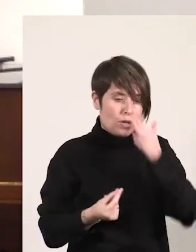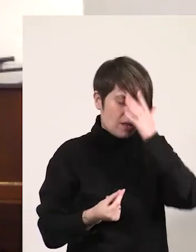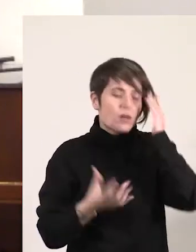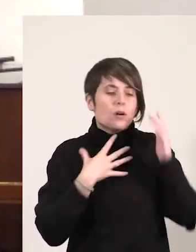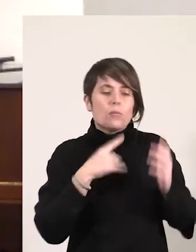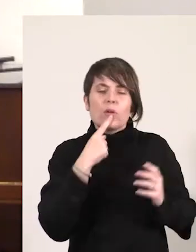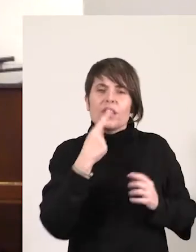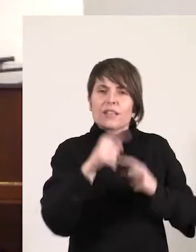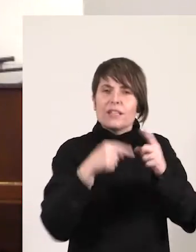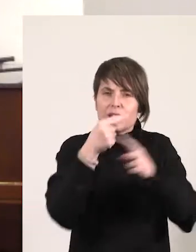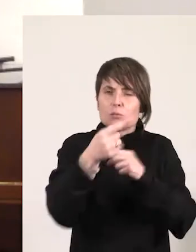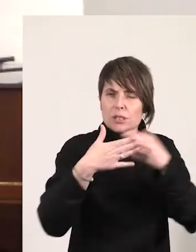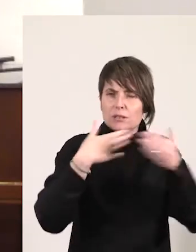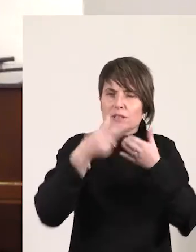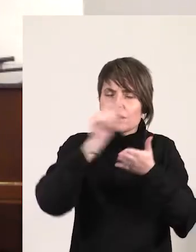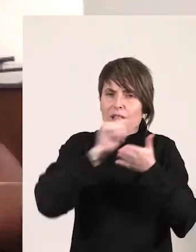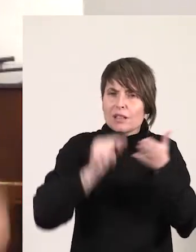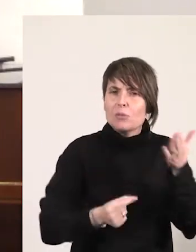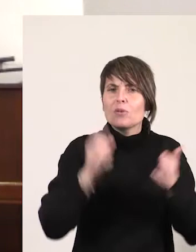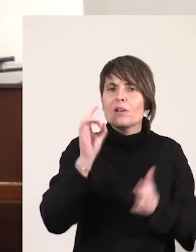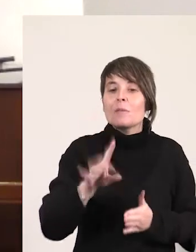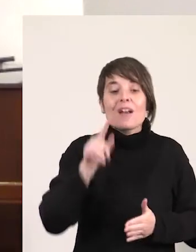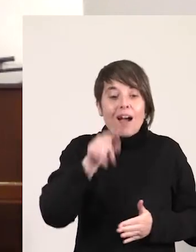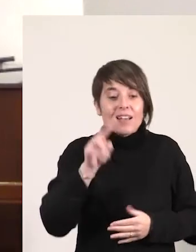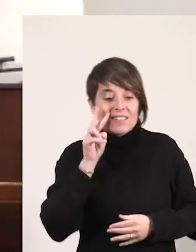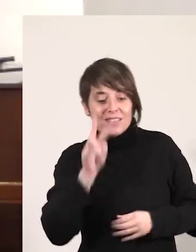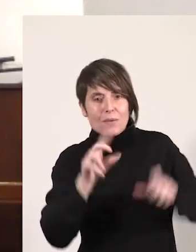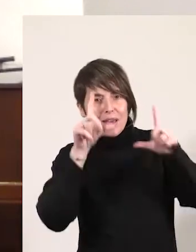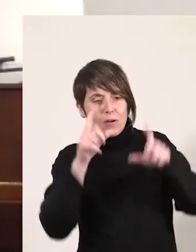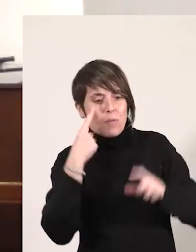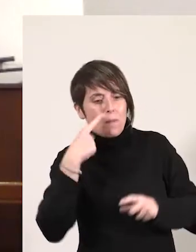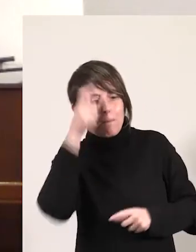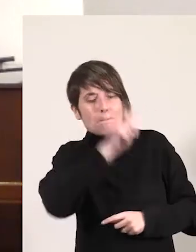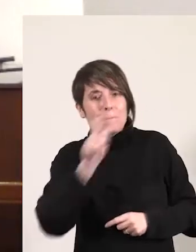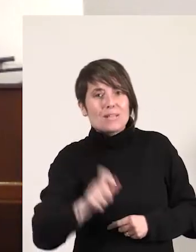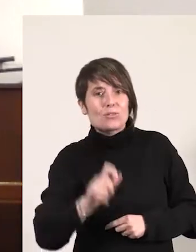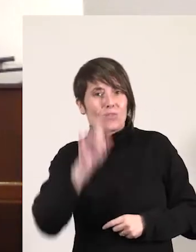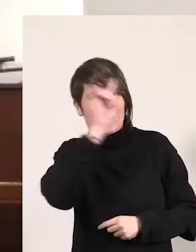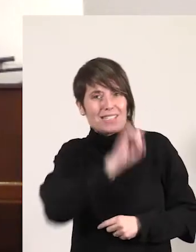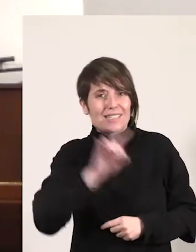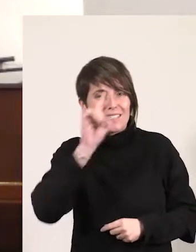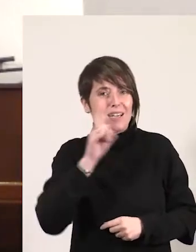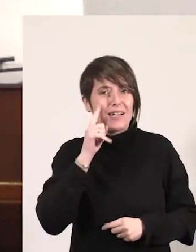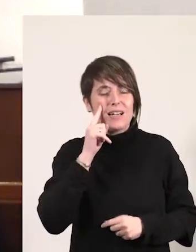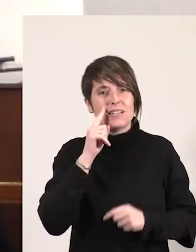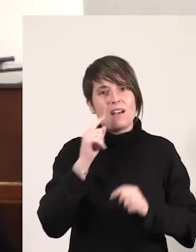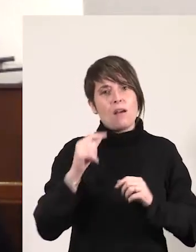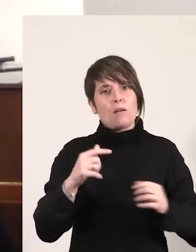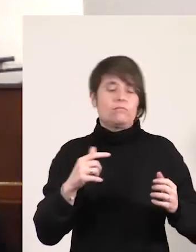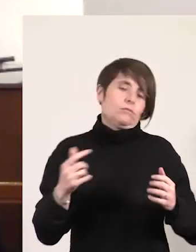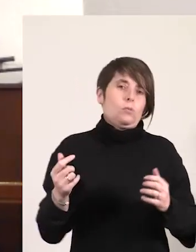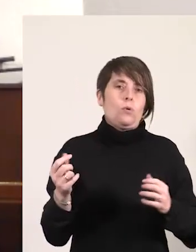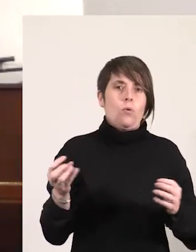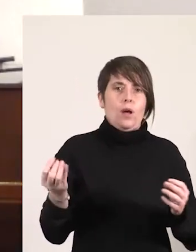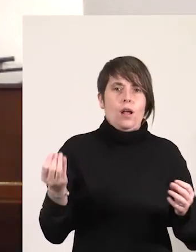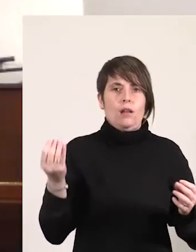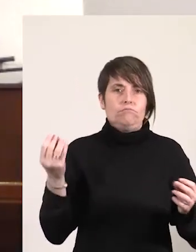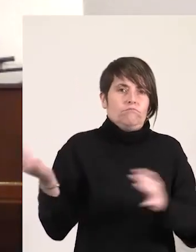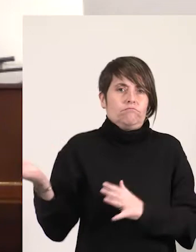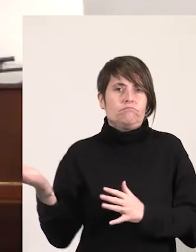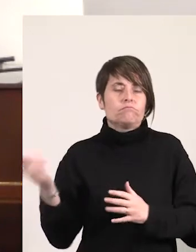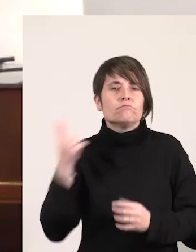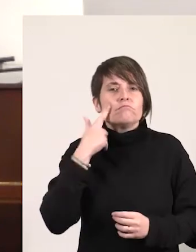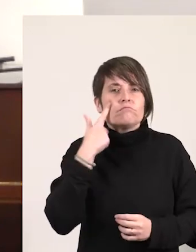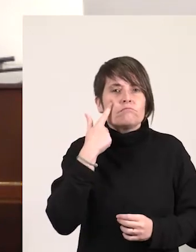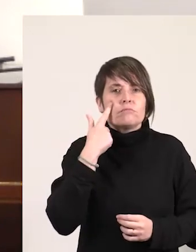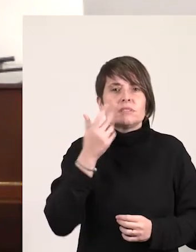Aire, Domingo, bueno, os lo podría decir después, ¿no? Pero ahí ya se ve la imagen de esos negros bailando un protoflamenco,